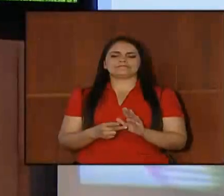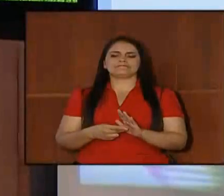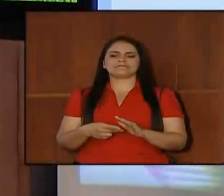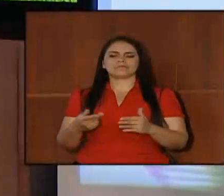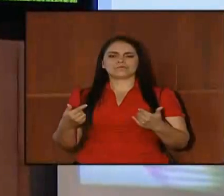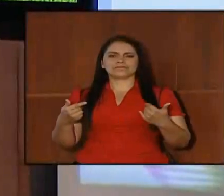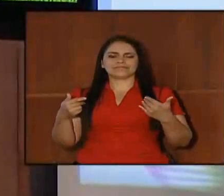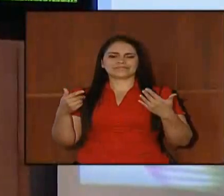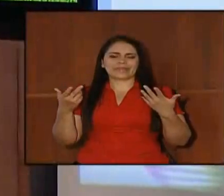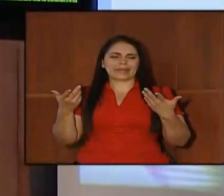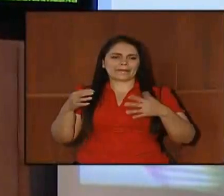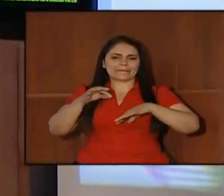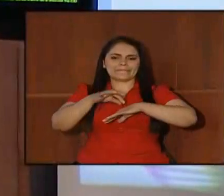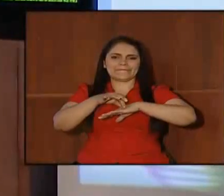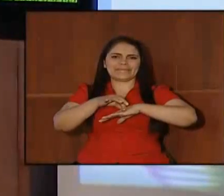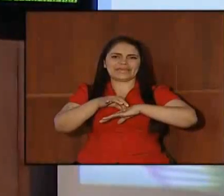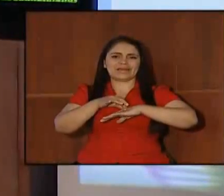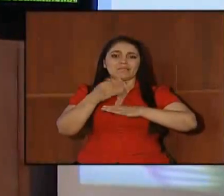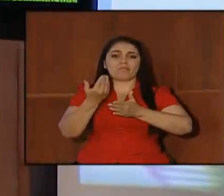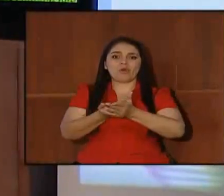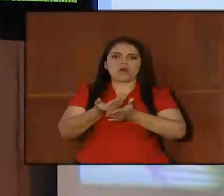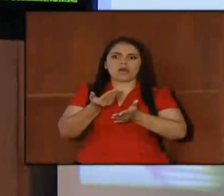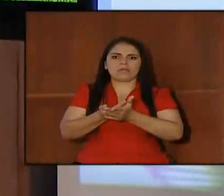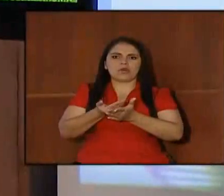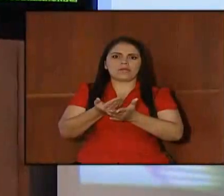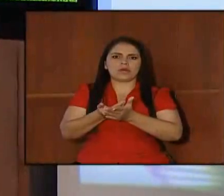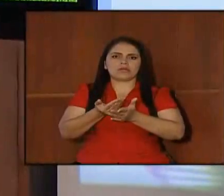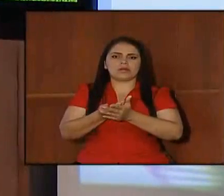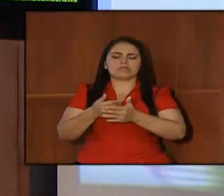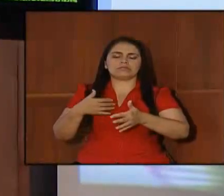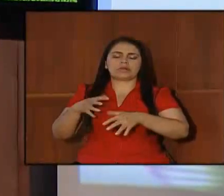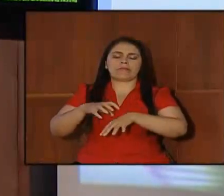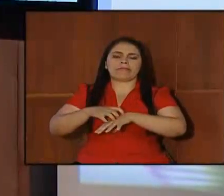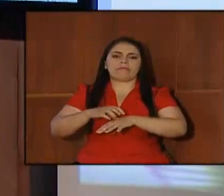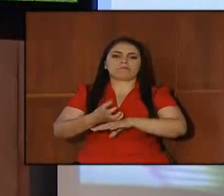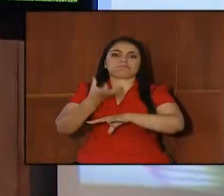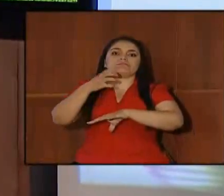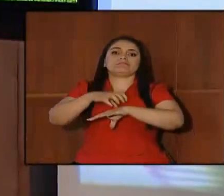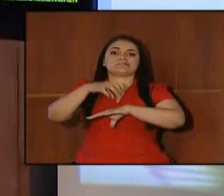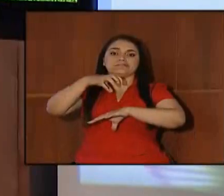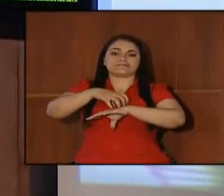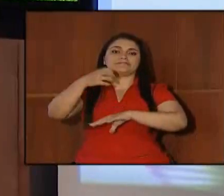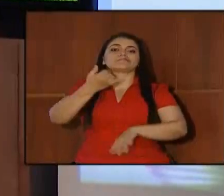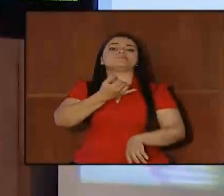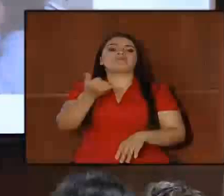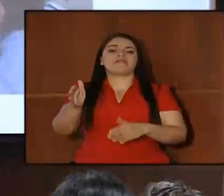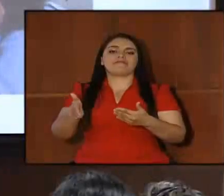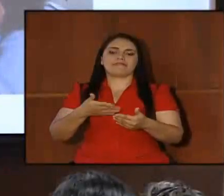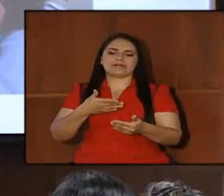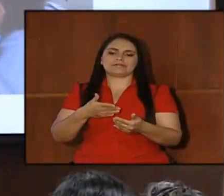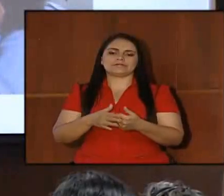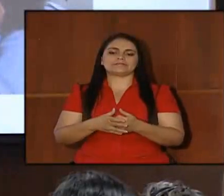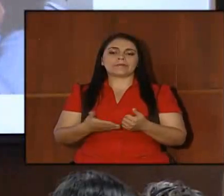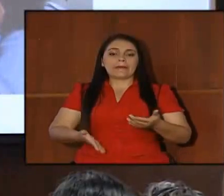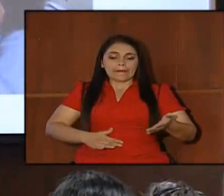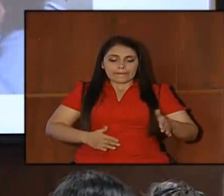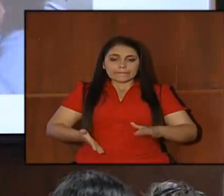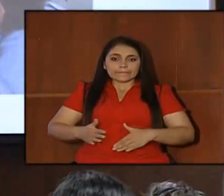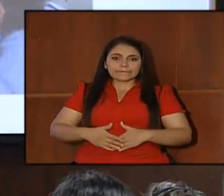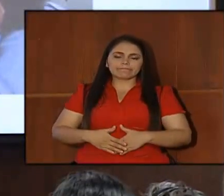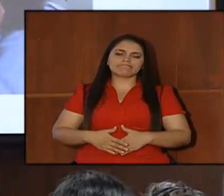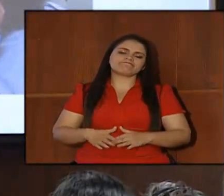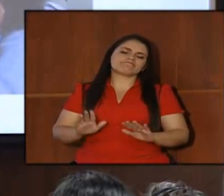la piel se mantenga húmeda y una piel húmeda se va a ulcerar mucho más fácil. solamente pañal si es